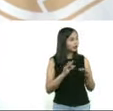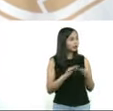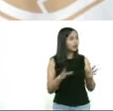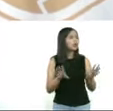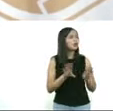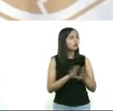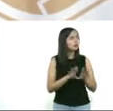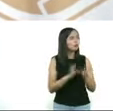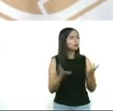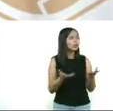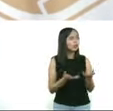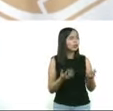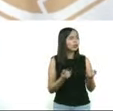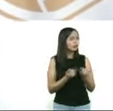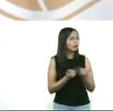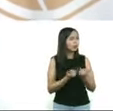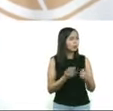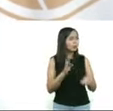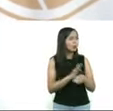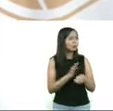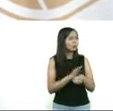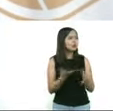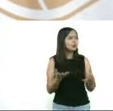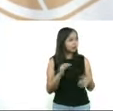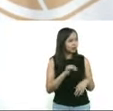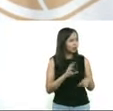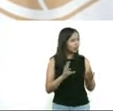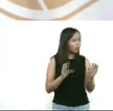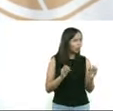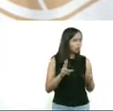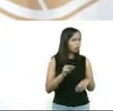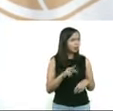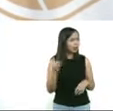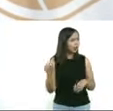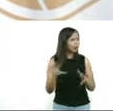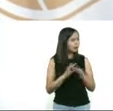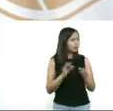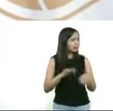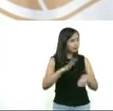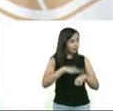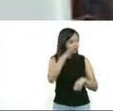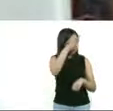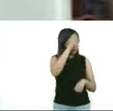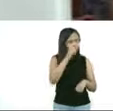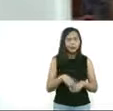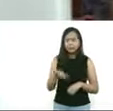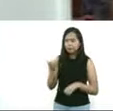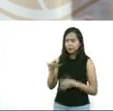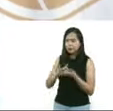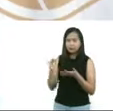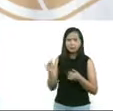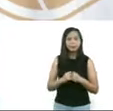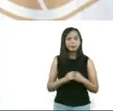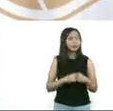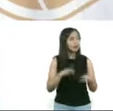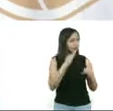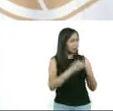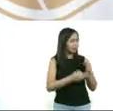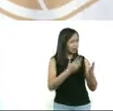la tarjeta. Entonces, si gustan, que nos den todos los datos, toda la información. ¿Sí? Gracias. Y antes de que